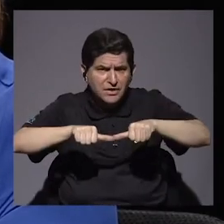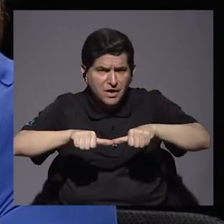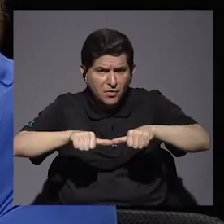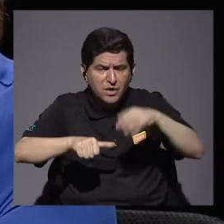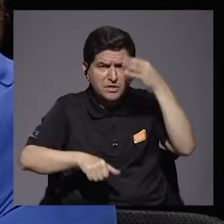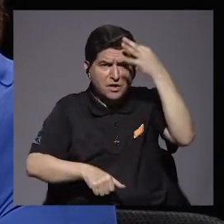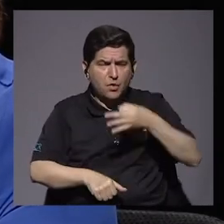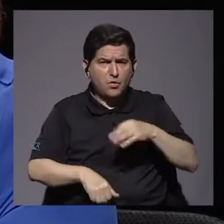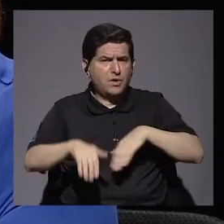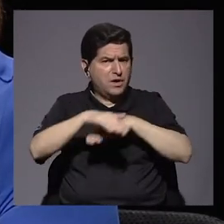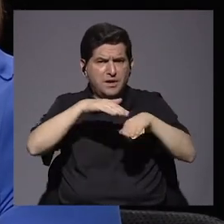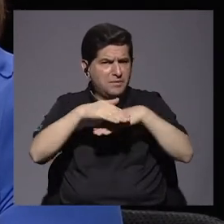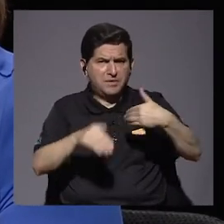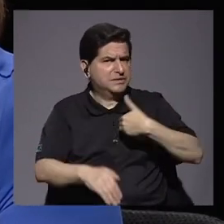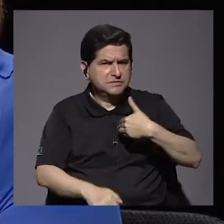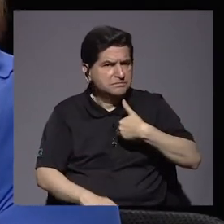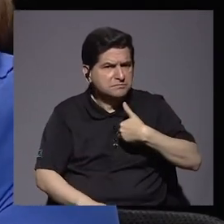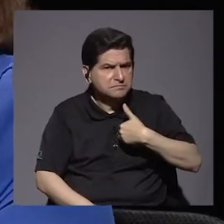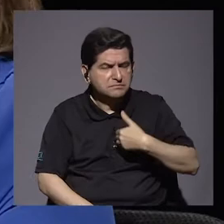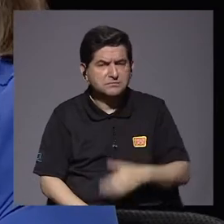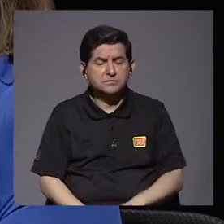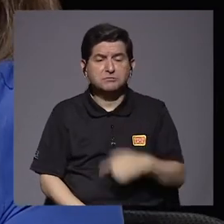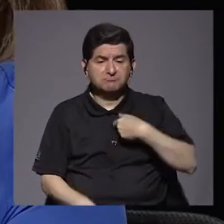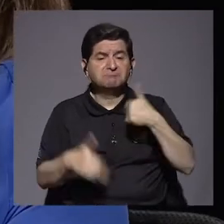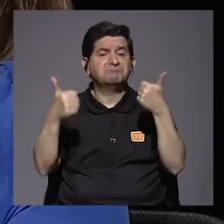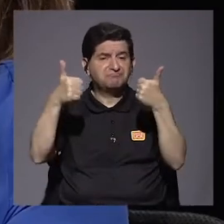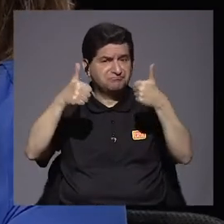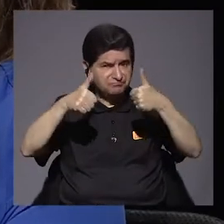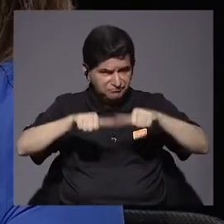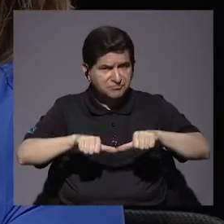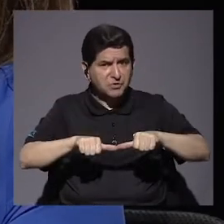son argumentos infundados? Pues yo coincido